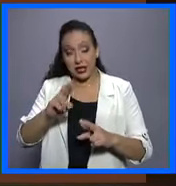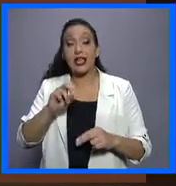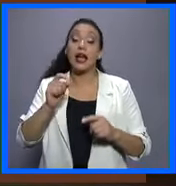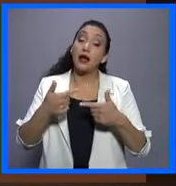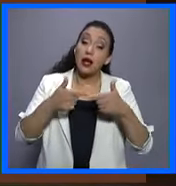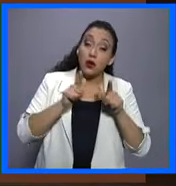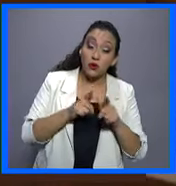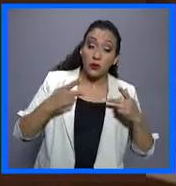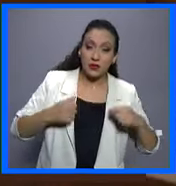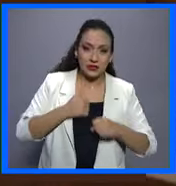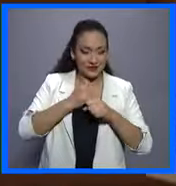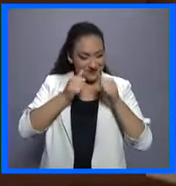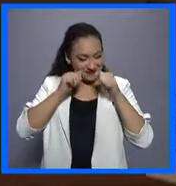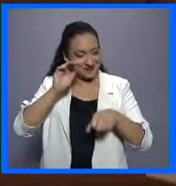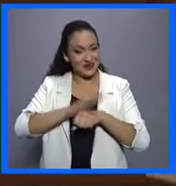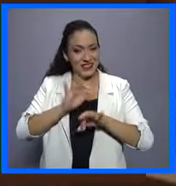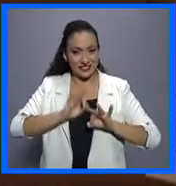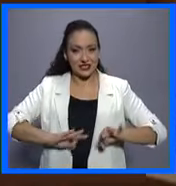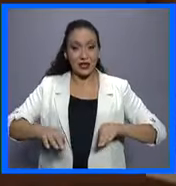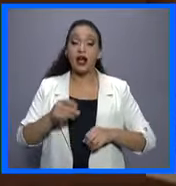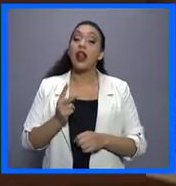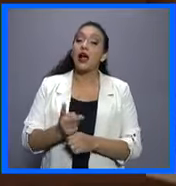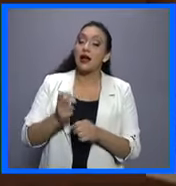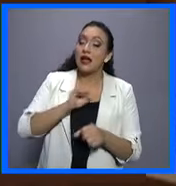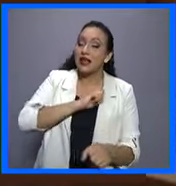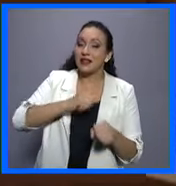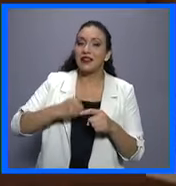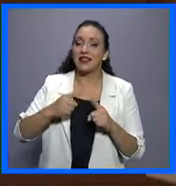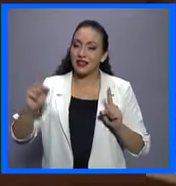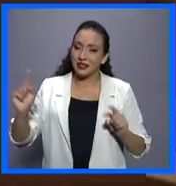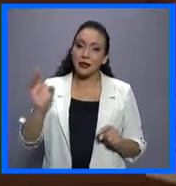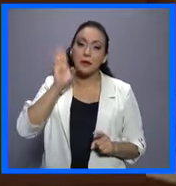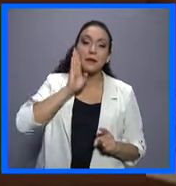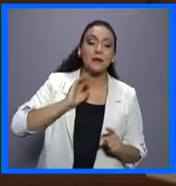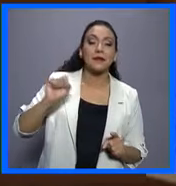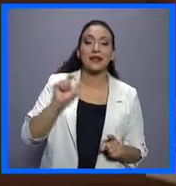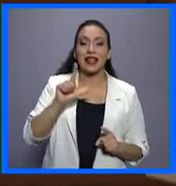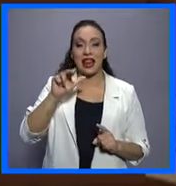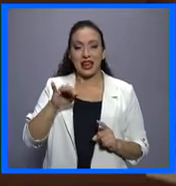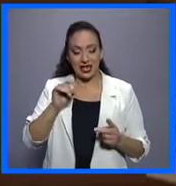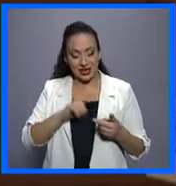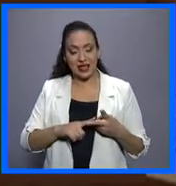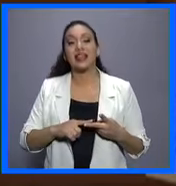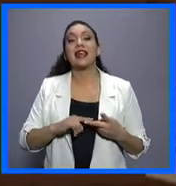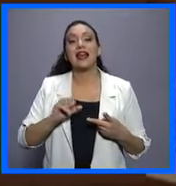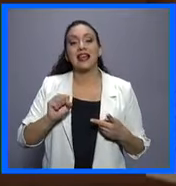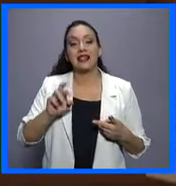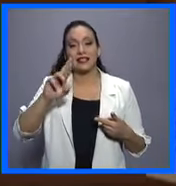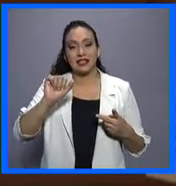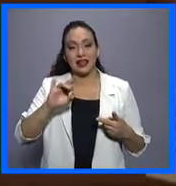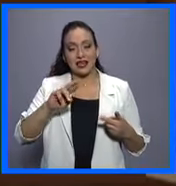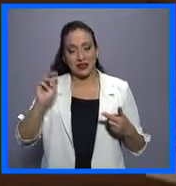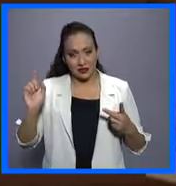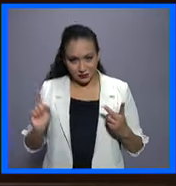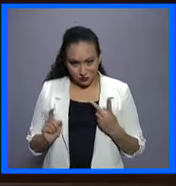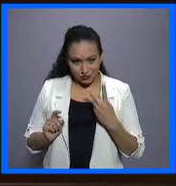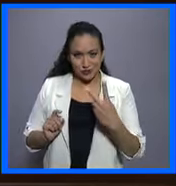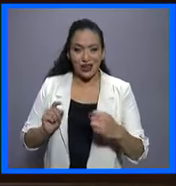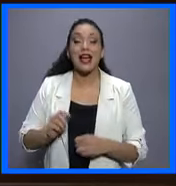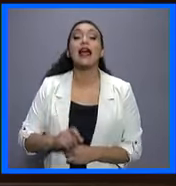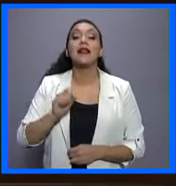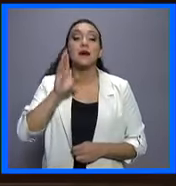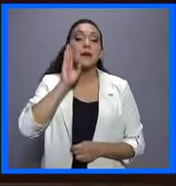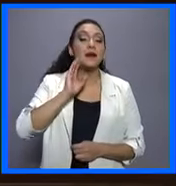atención prioritaria. Entre los invitados especiales acudieron las ministras Lenia Batres Guadarrama y Sara Irene Herrerías Guerra y